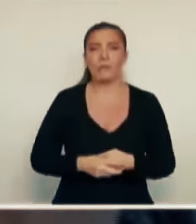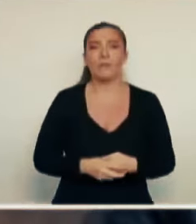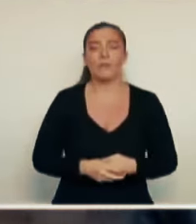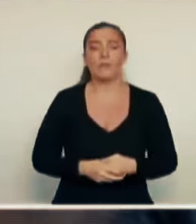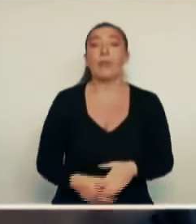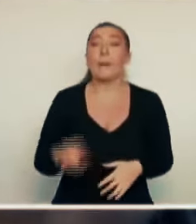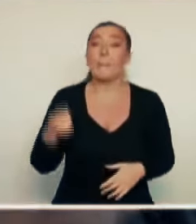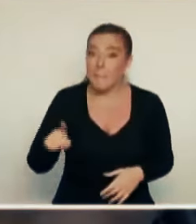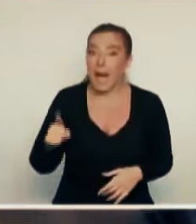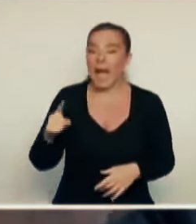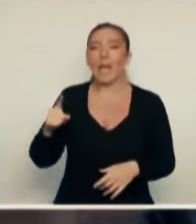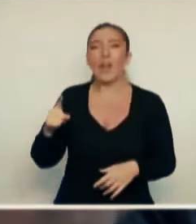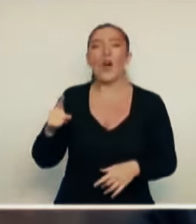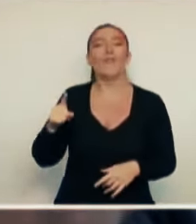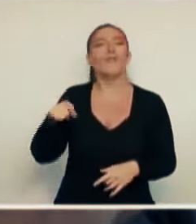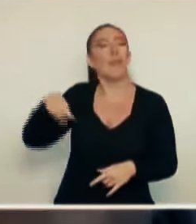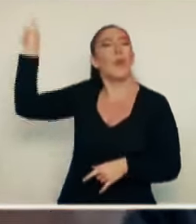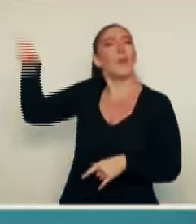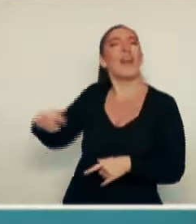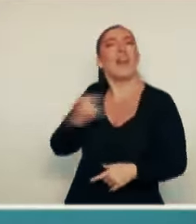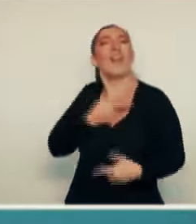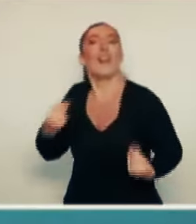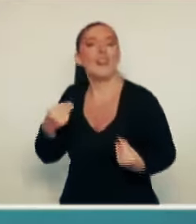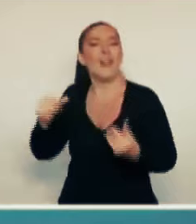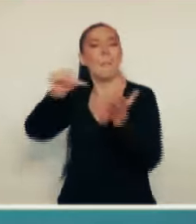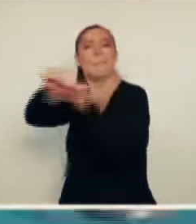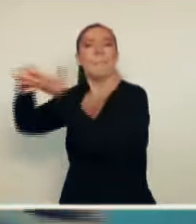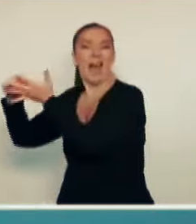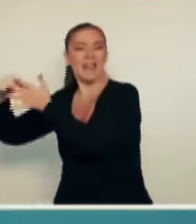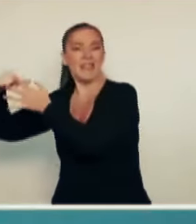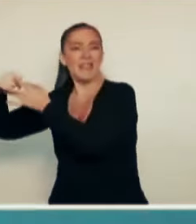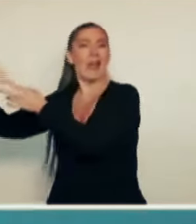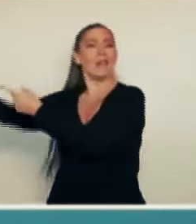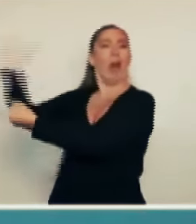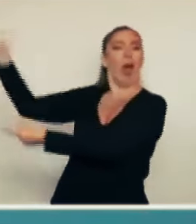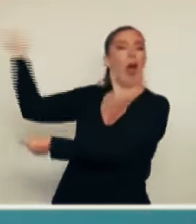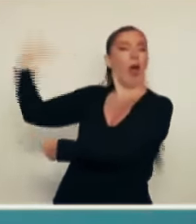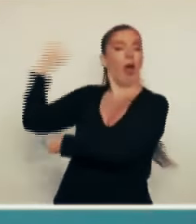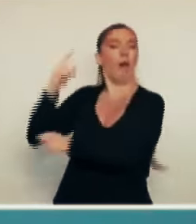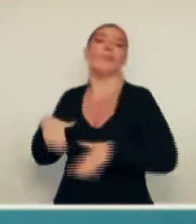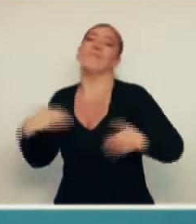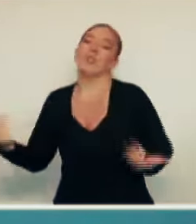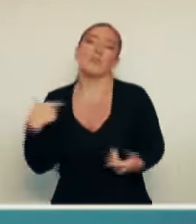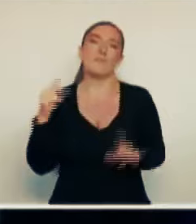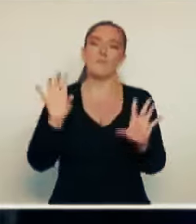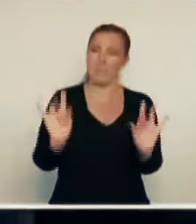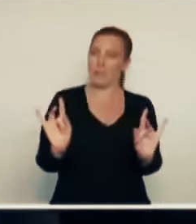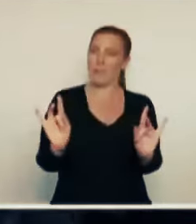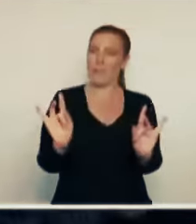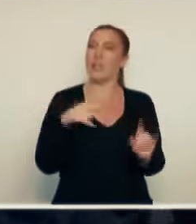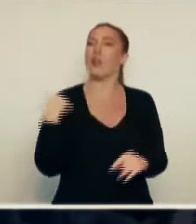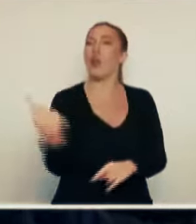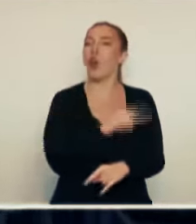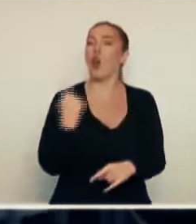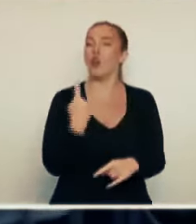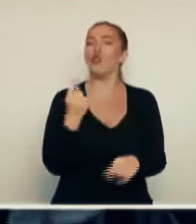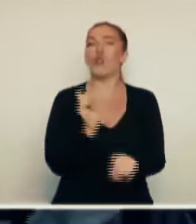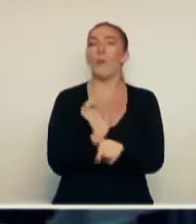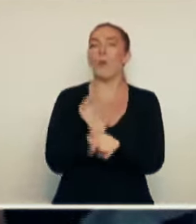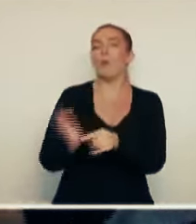Provienen de los países dominantes, de los colonizadores o los colonizados, así que difícilmente uno pueda